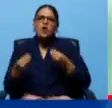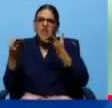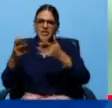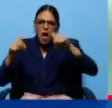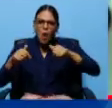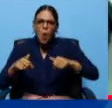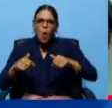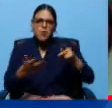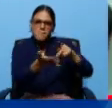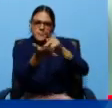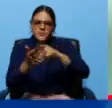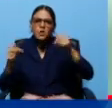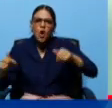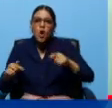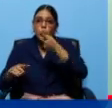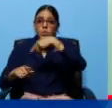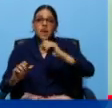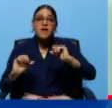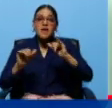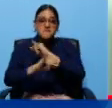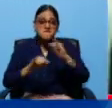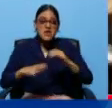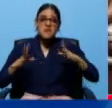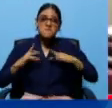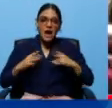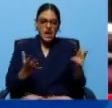hoy. Ustedes que vienen ya